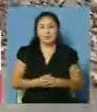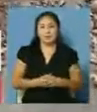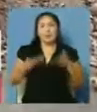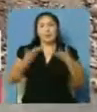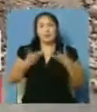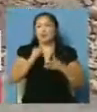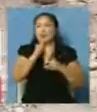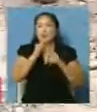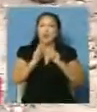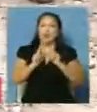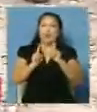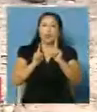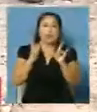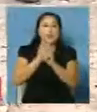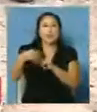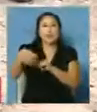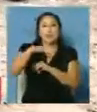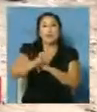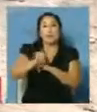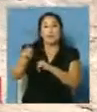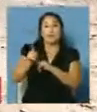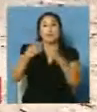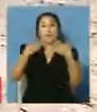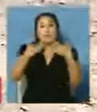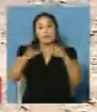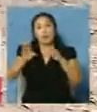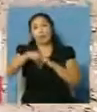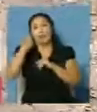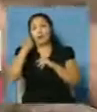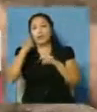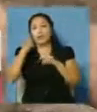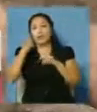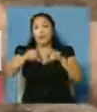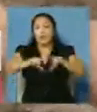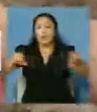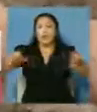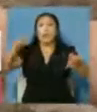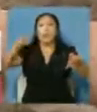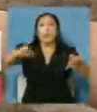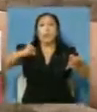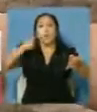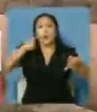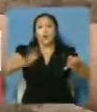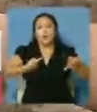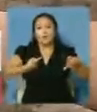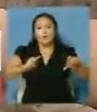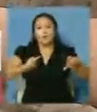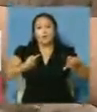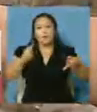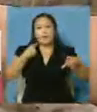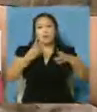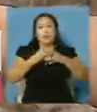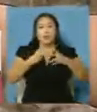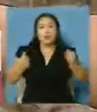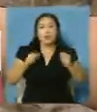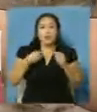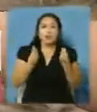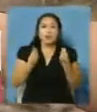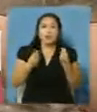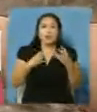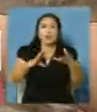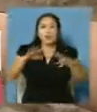a este servicio, ¿no? En toda esta zona. Se va a inaugurar una obra de cloacas, pero es una obra que termina